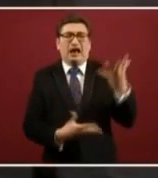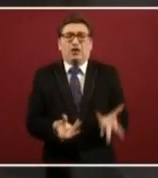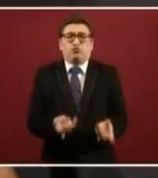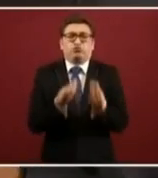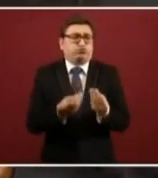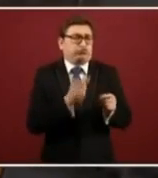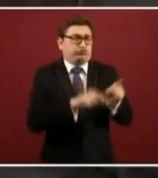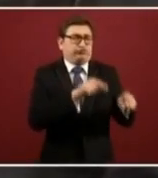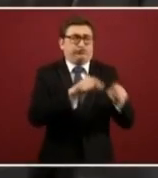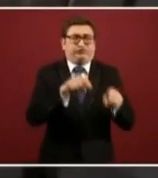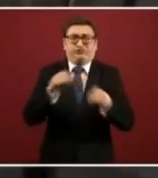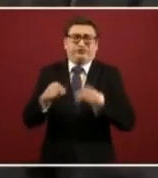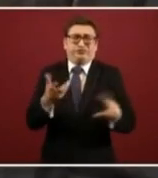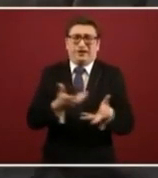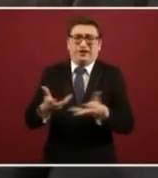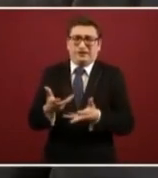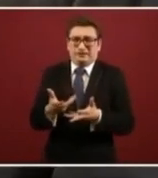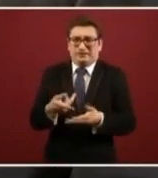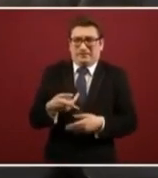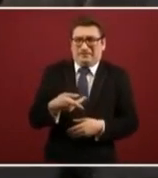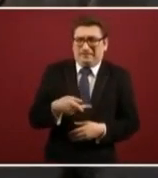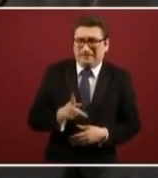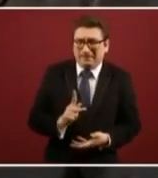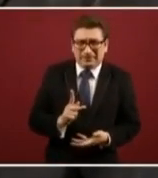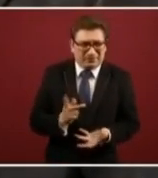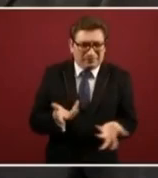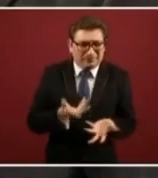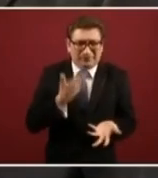es pocos, pero mejores.